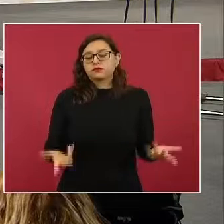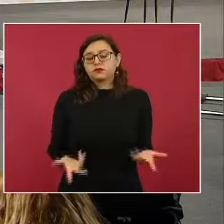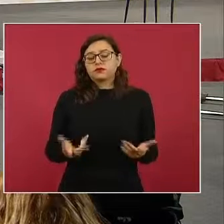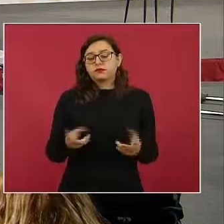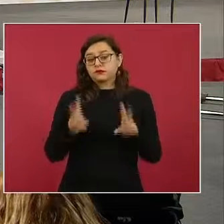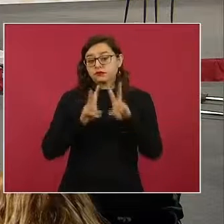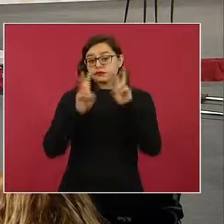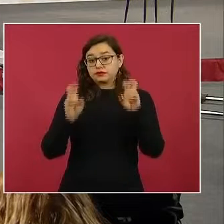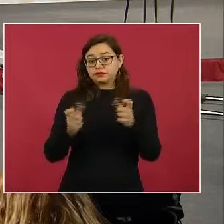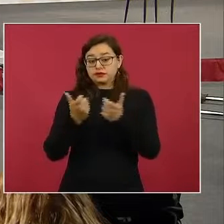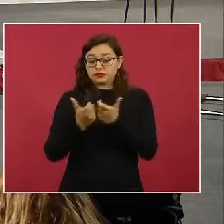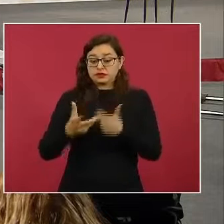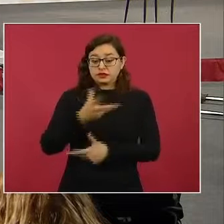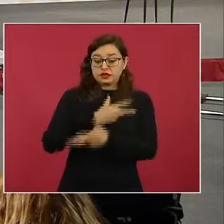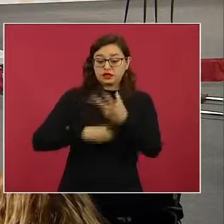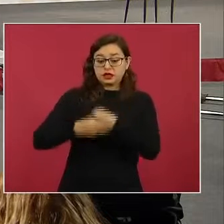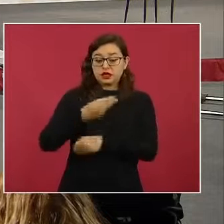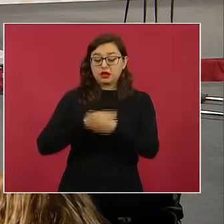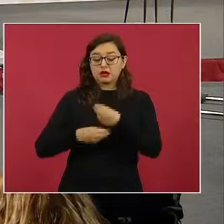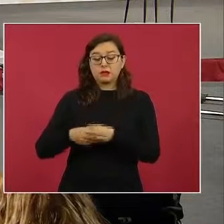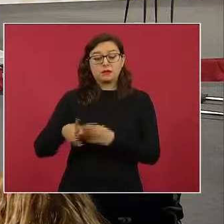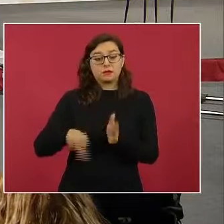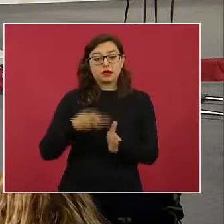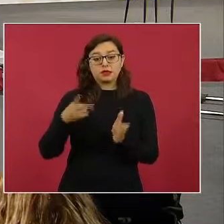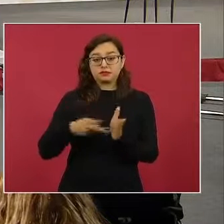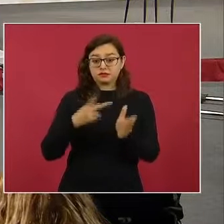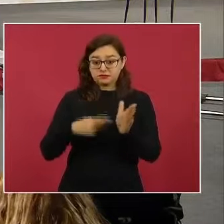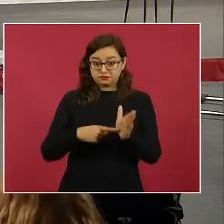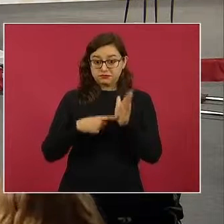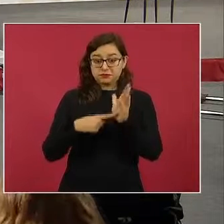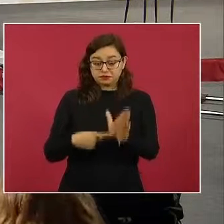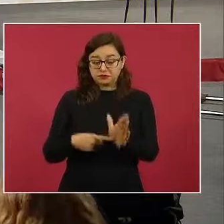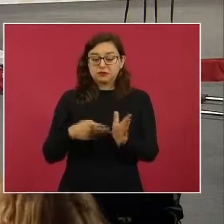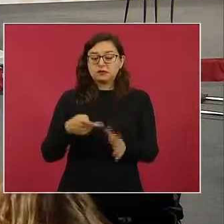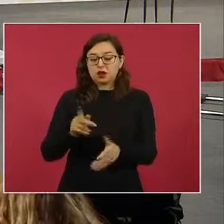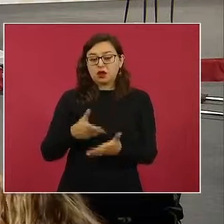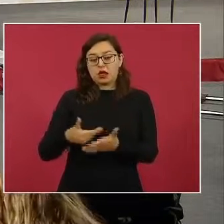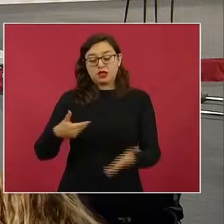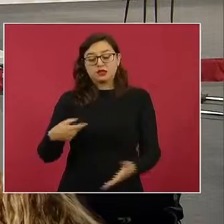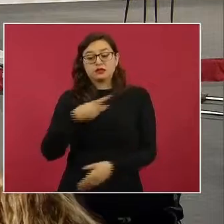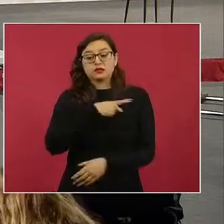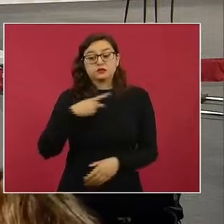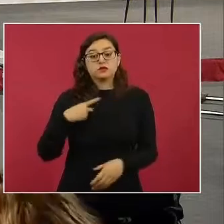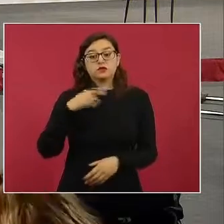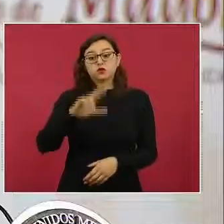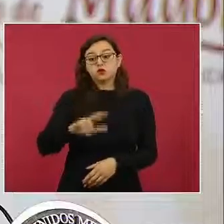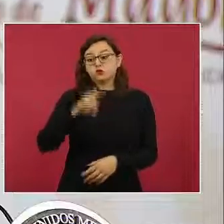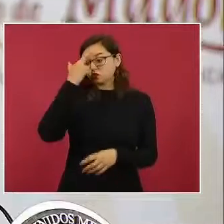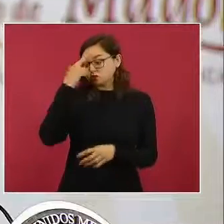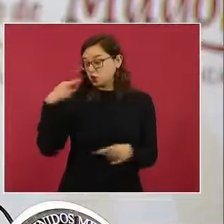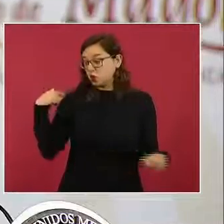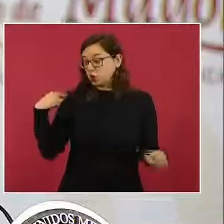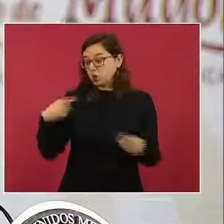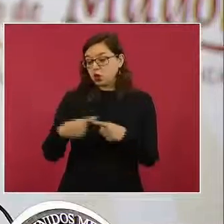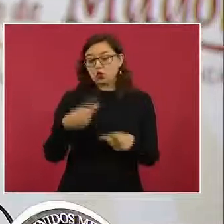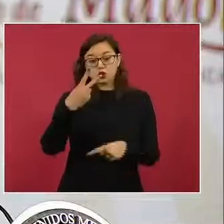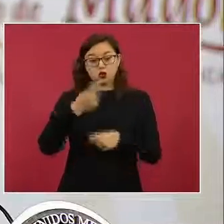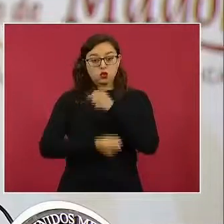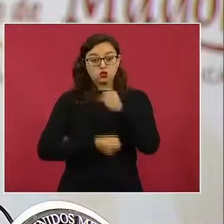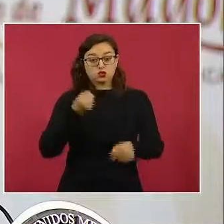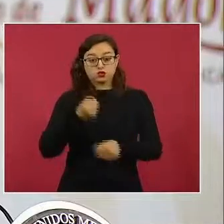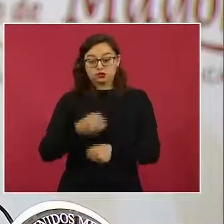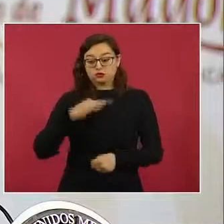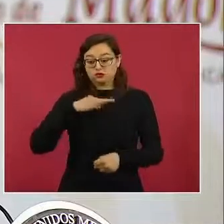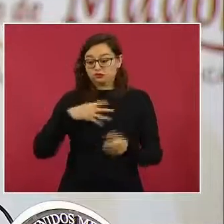cada mes, permítanme recordar que a 2 años de la emergencia sanitaria derivada del COVID-19, hoy tenemos un panorama favorable en